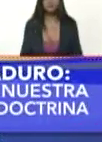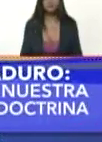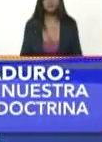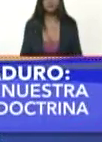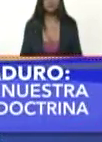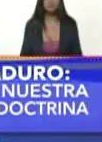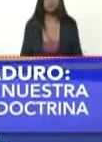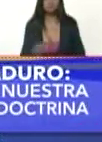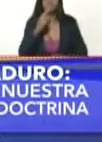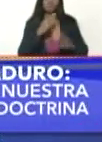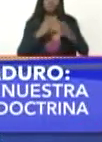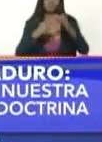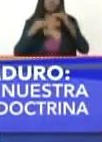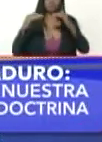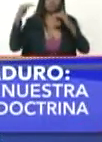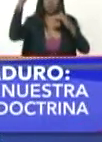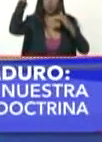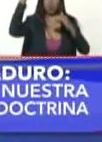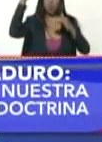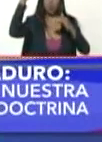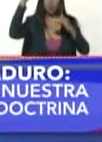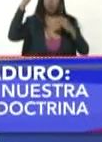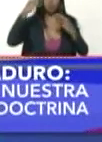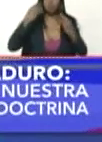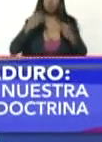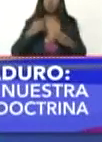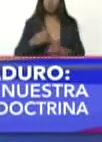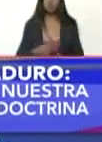con la moral por el cielo.